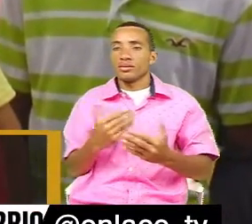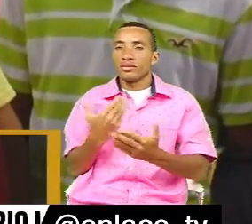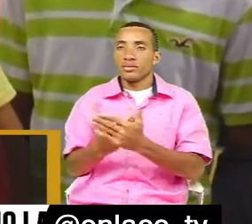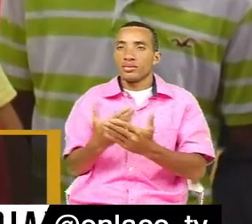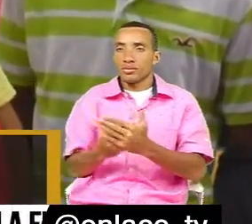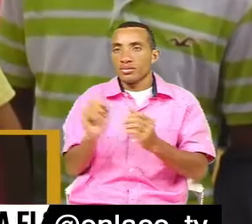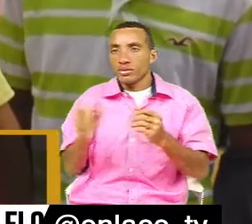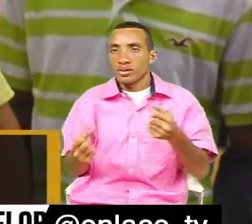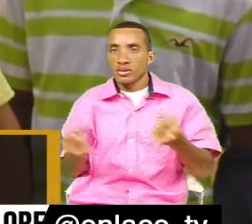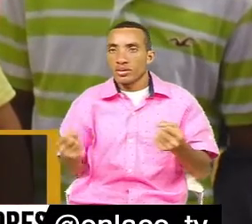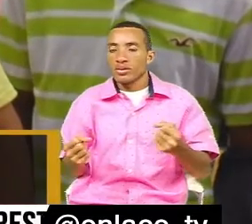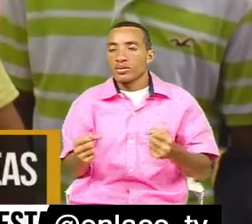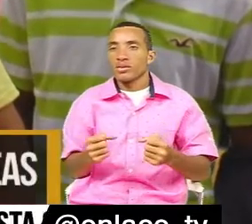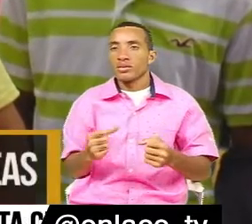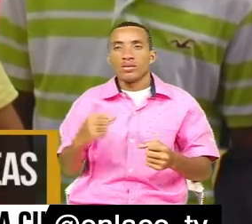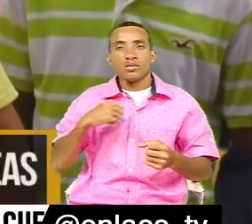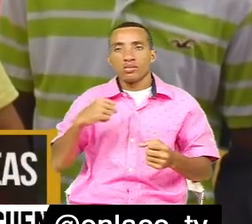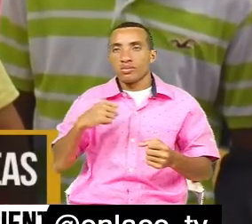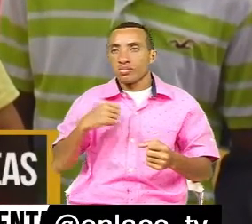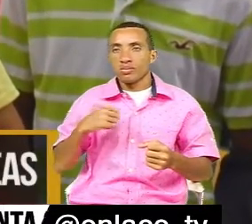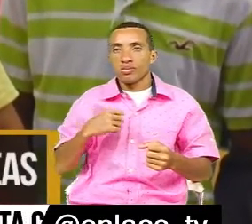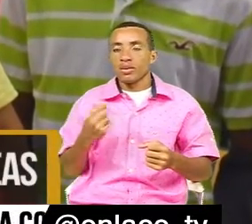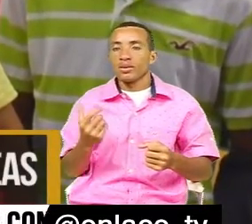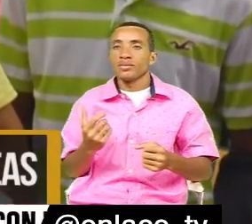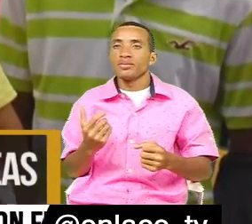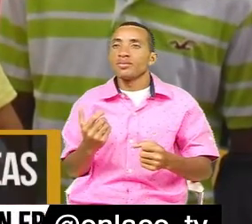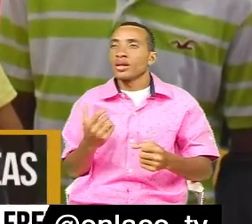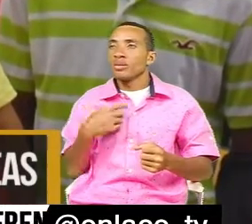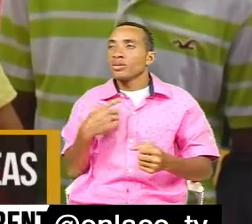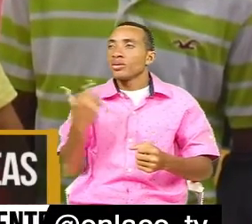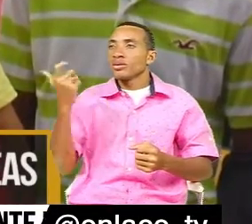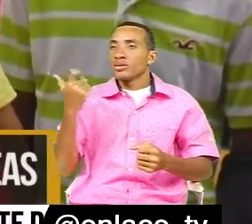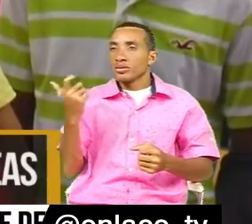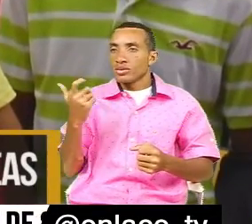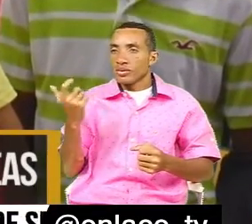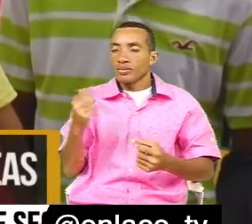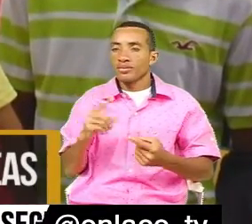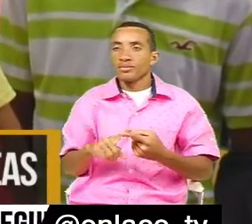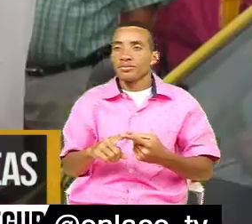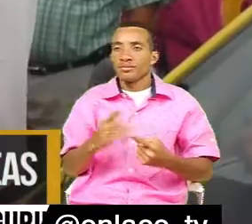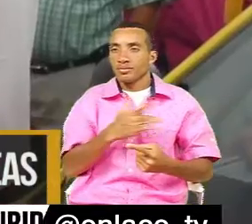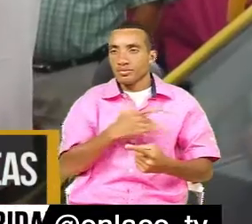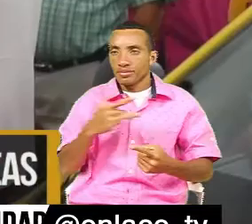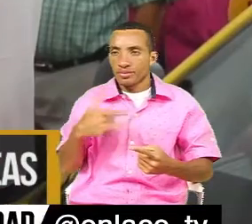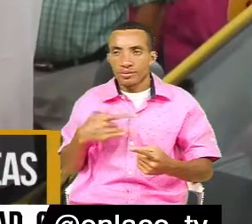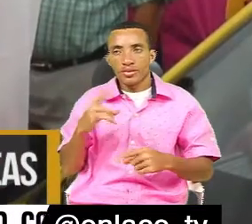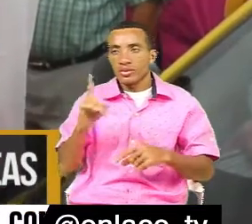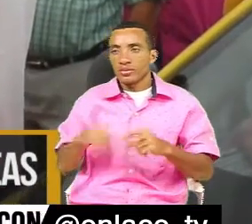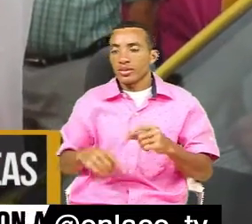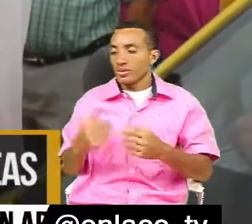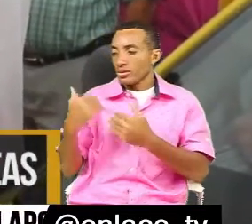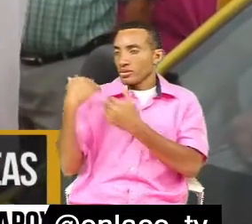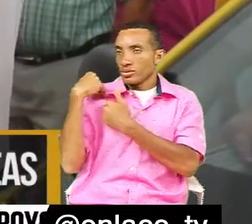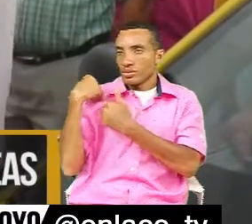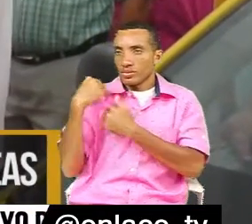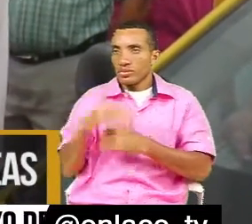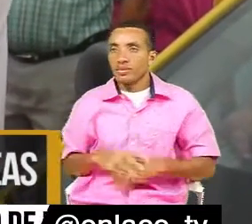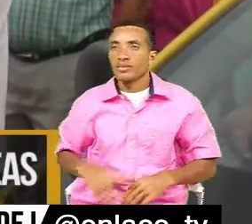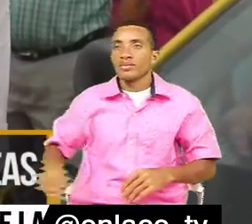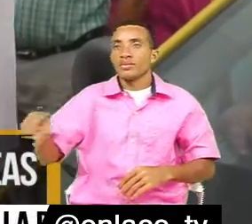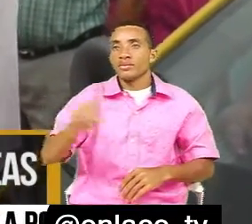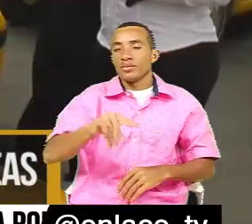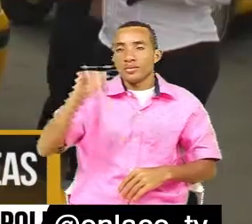operar. No tenemos la seguridad social para poder pagar, no tenemos riesgos laborales porque eso le corresponde al conductor. Conductores piden del gobierno